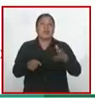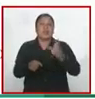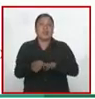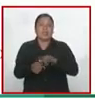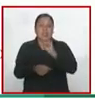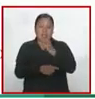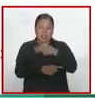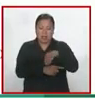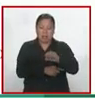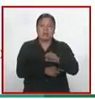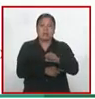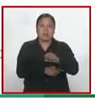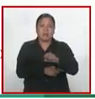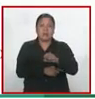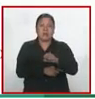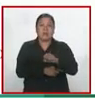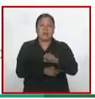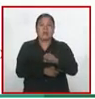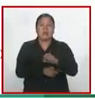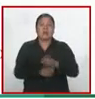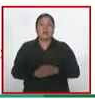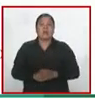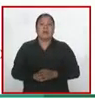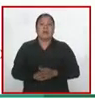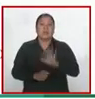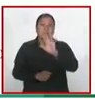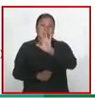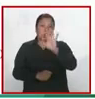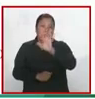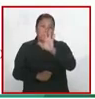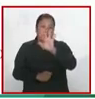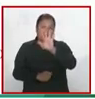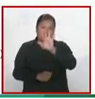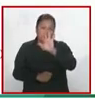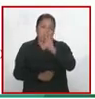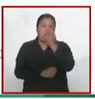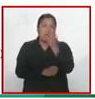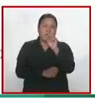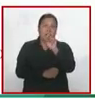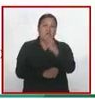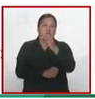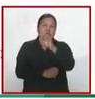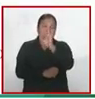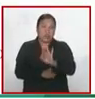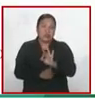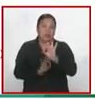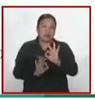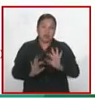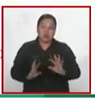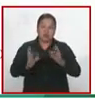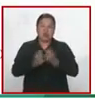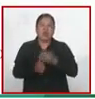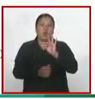de régimen ordinario con un 50 y 3.8 por ciento teniendo un